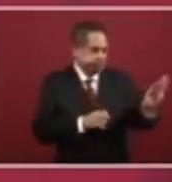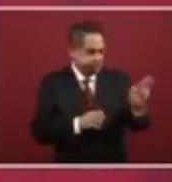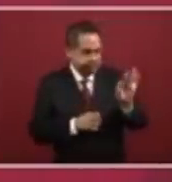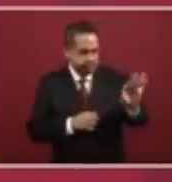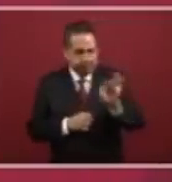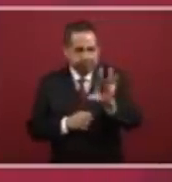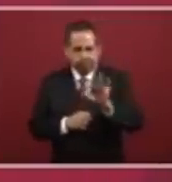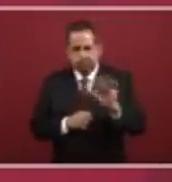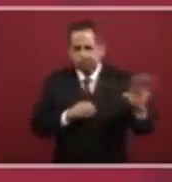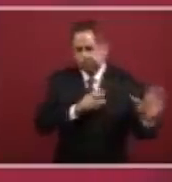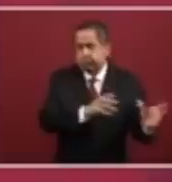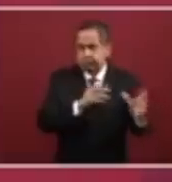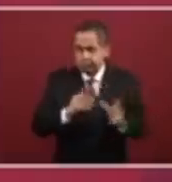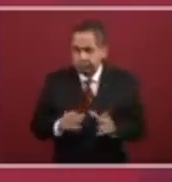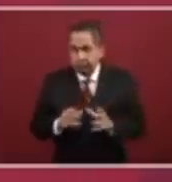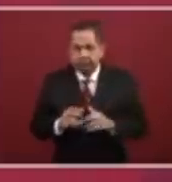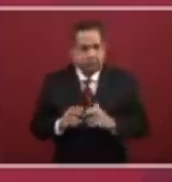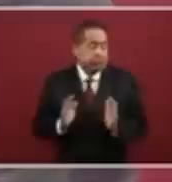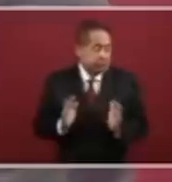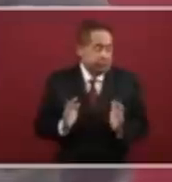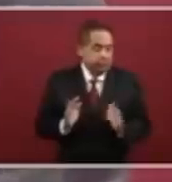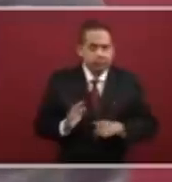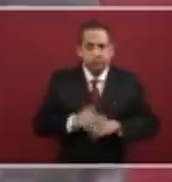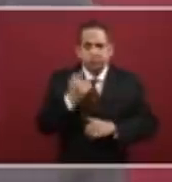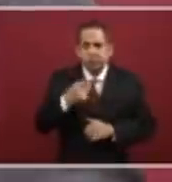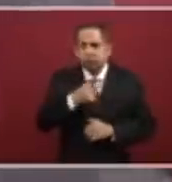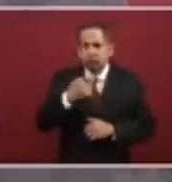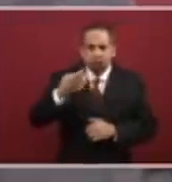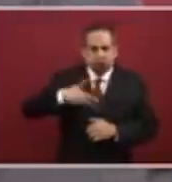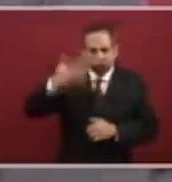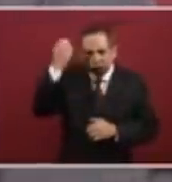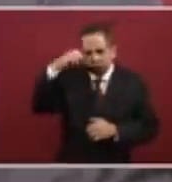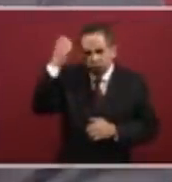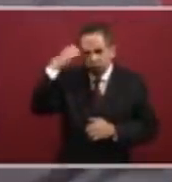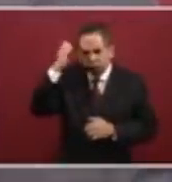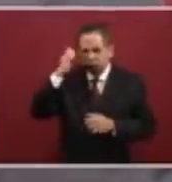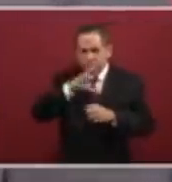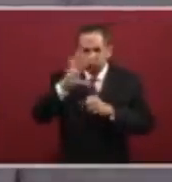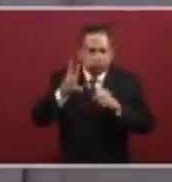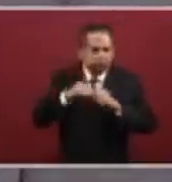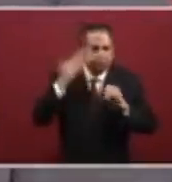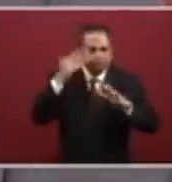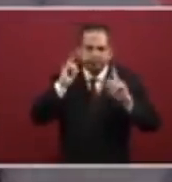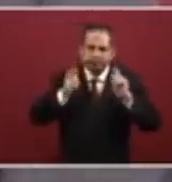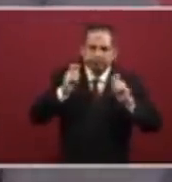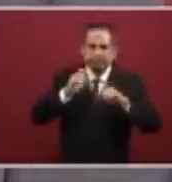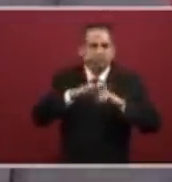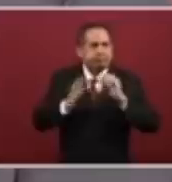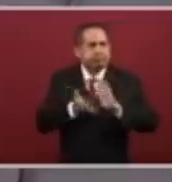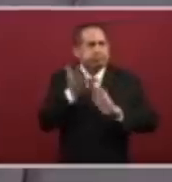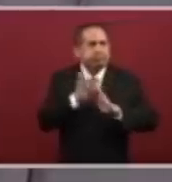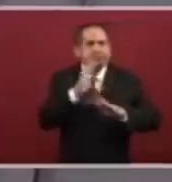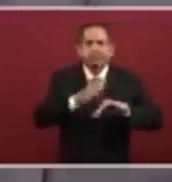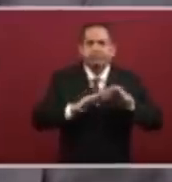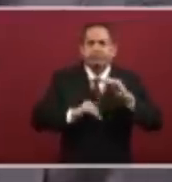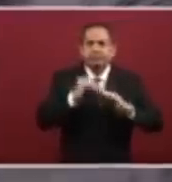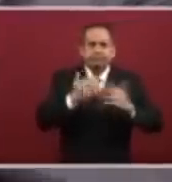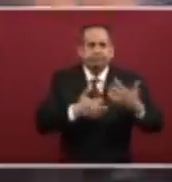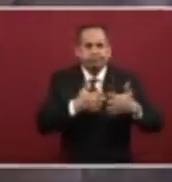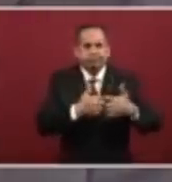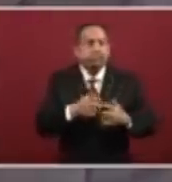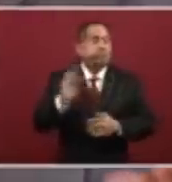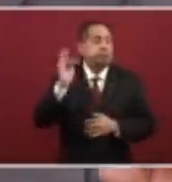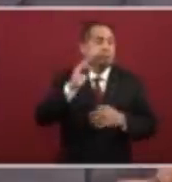seleccionarlas, porque tienen experiencia en la construcción de refinerías. Si se